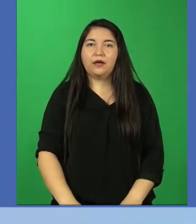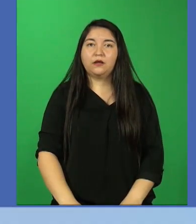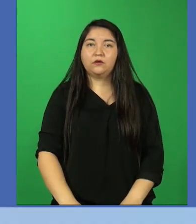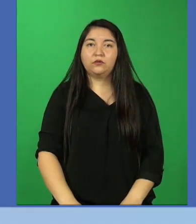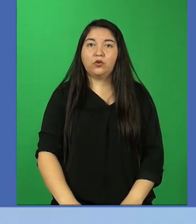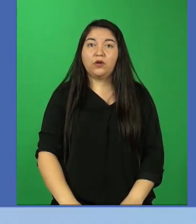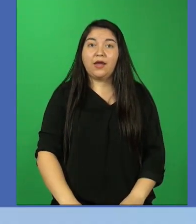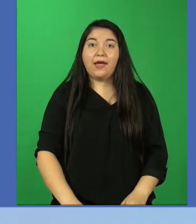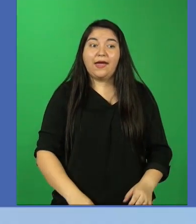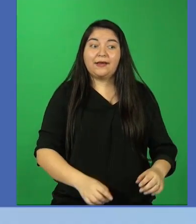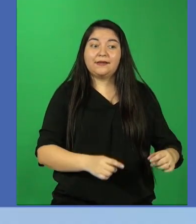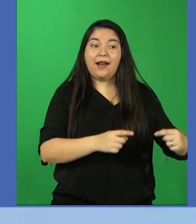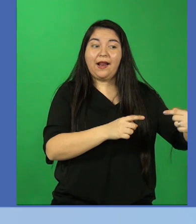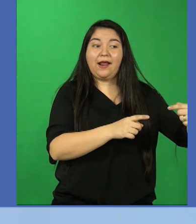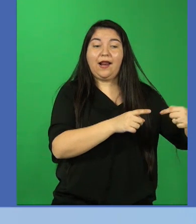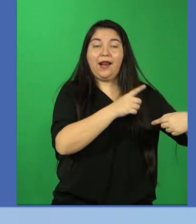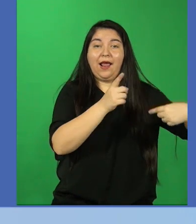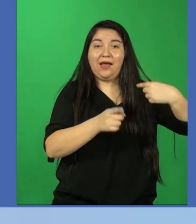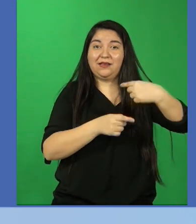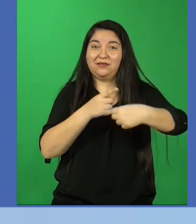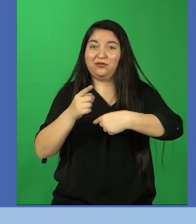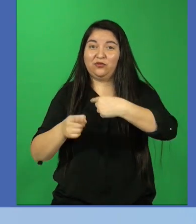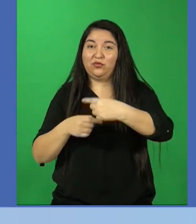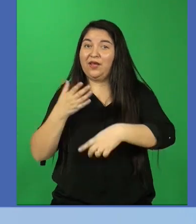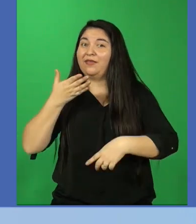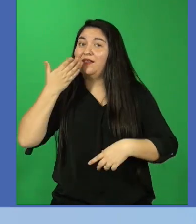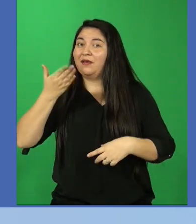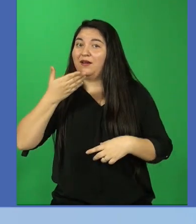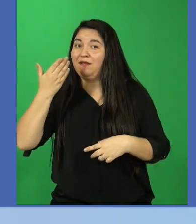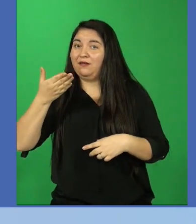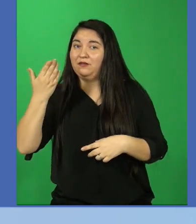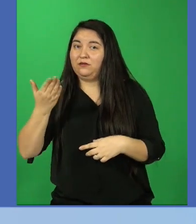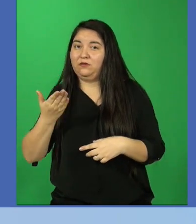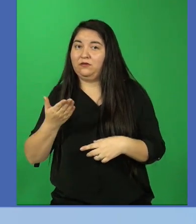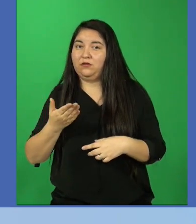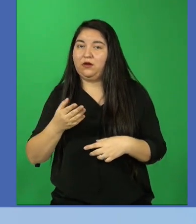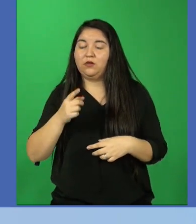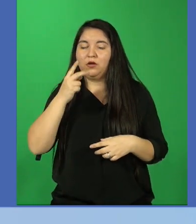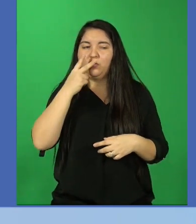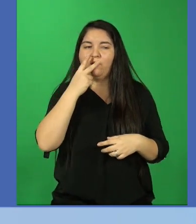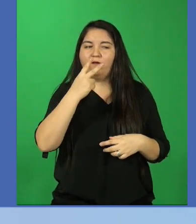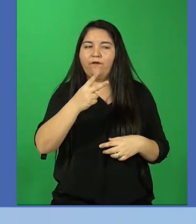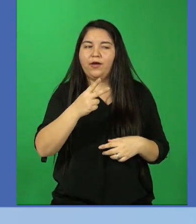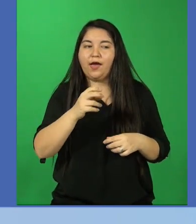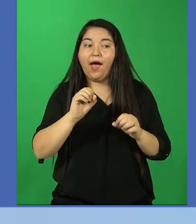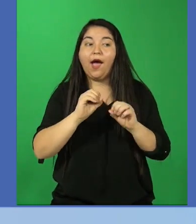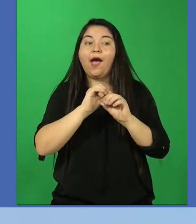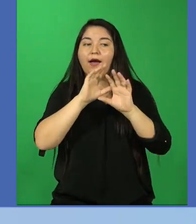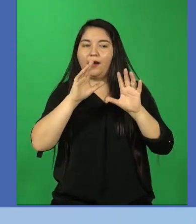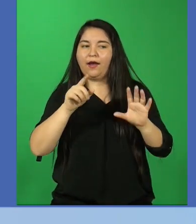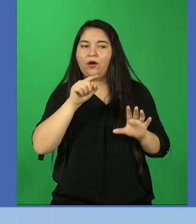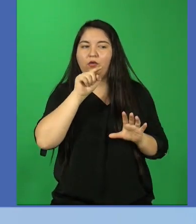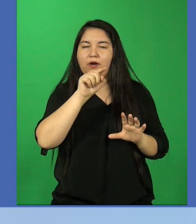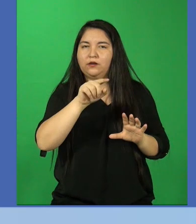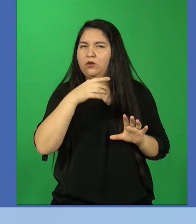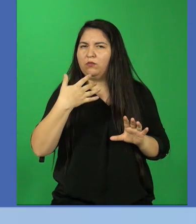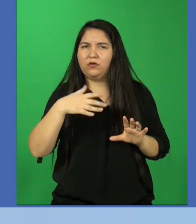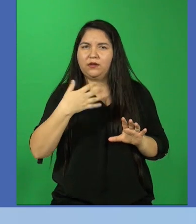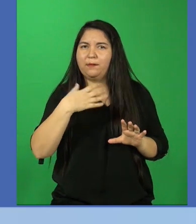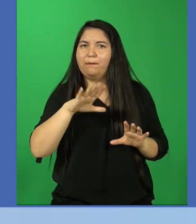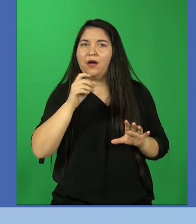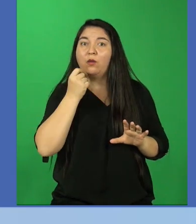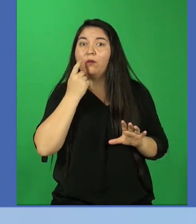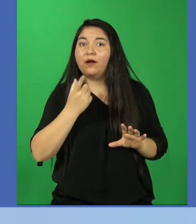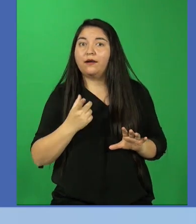que ocurren en la narración, donde se identifica claramente el más importante